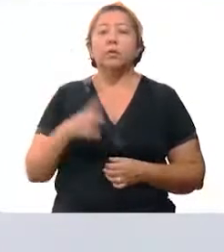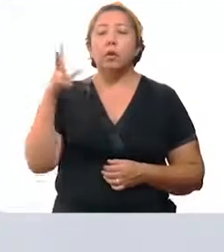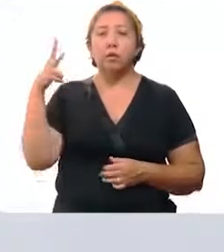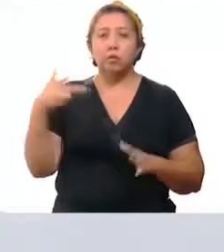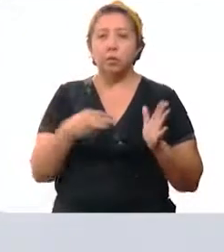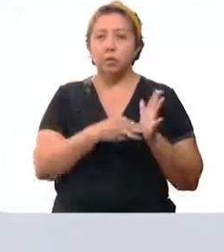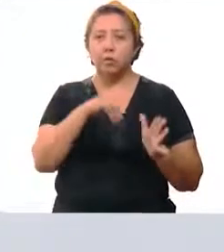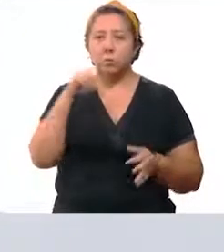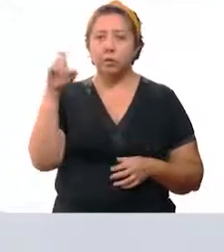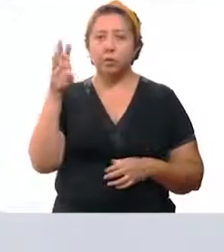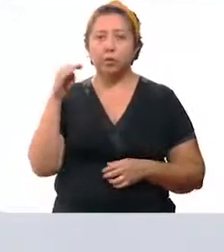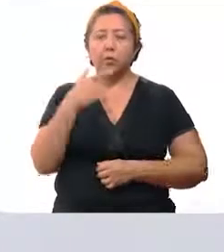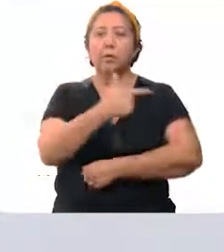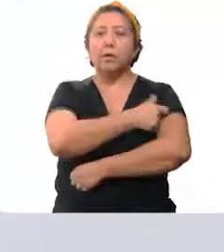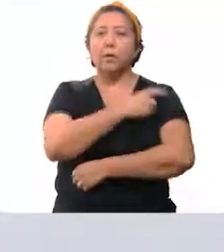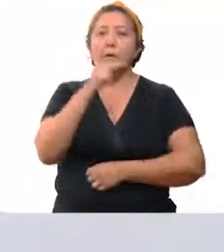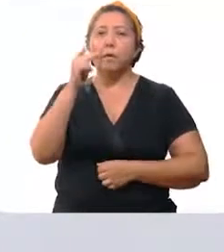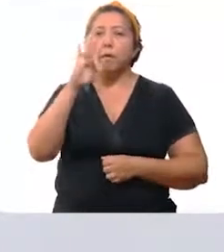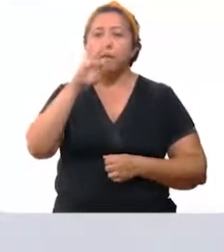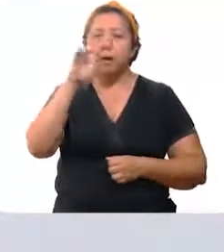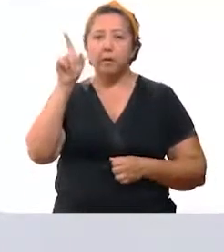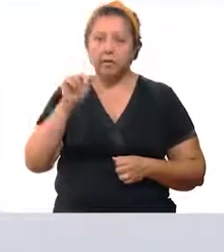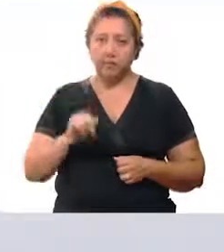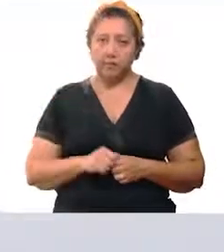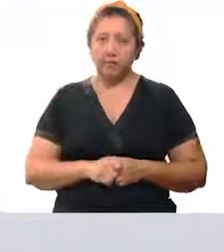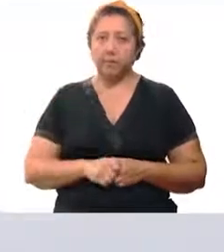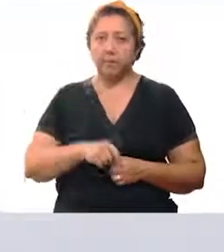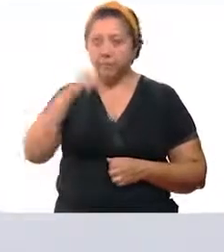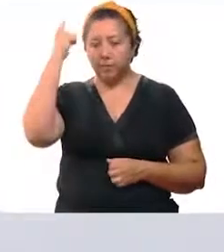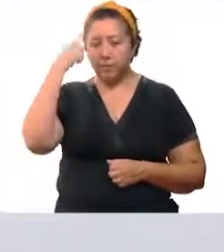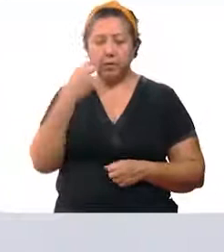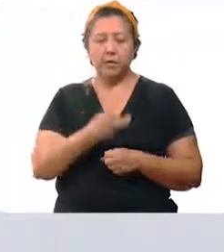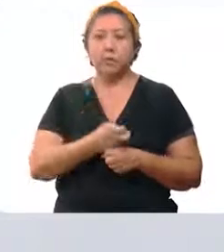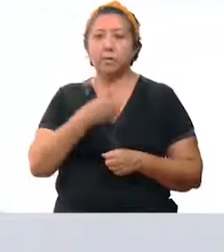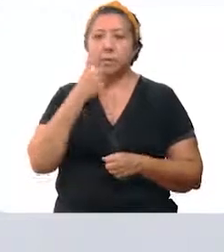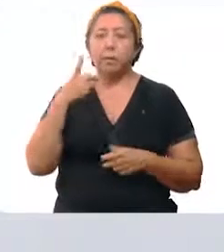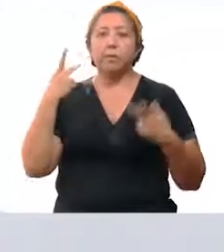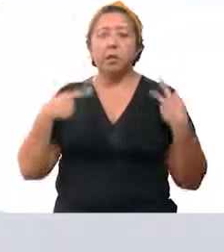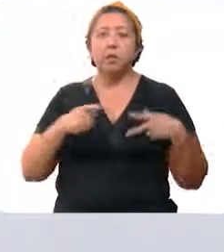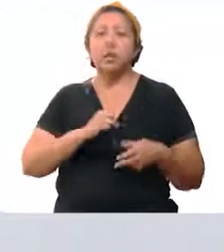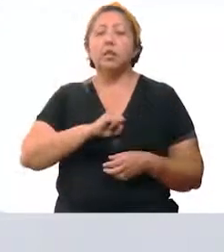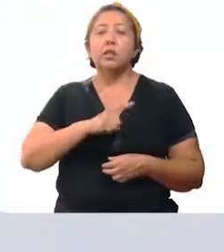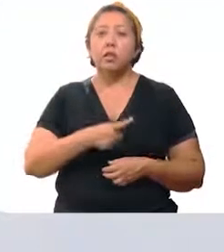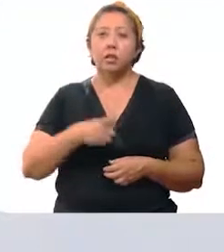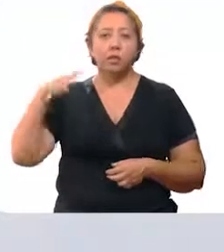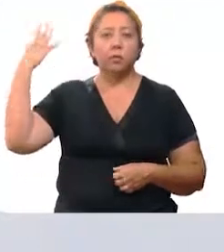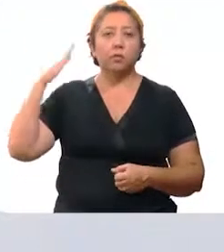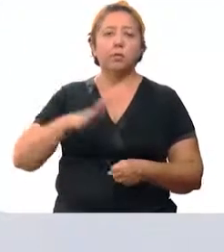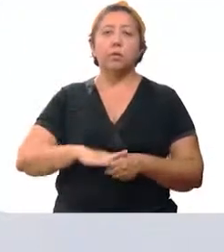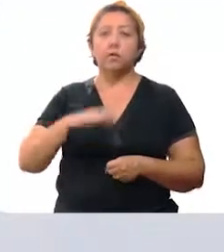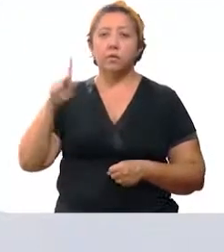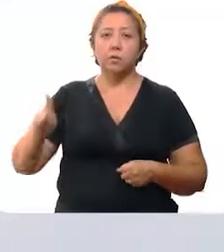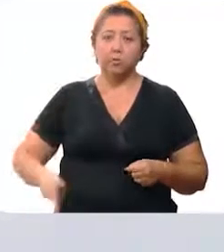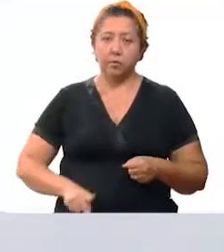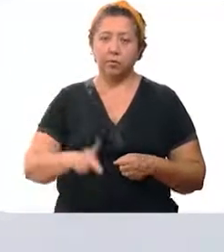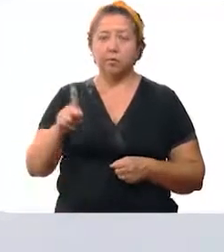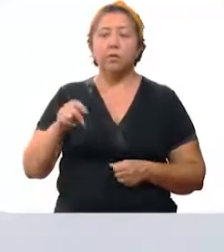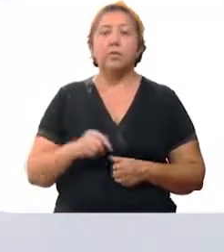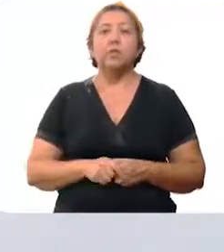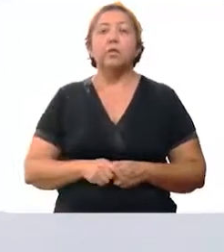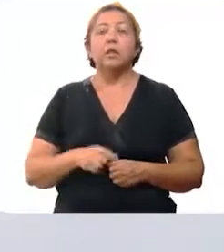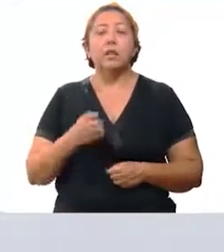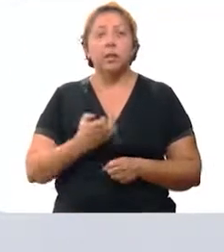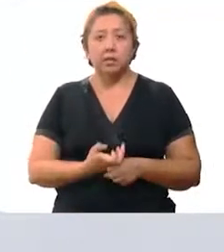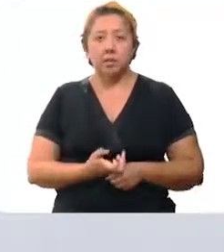de 8.190 vacunas Pfizer contra el coronavirus, para la segunda dosis al personal de salud y adultos mayores de municipios del interior